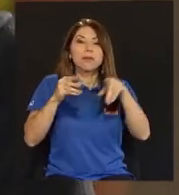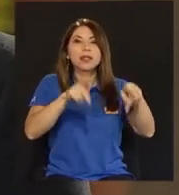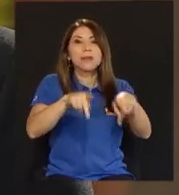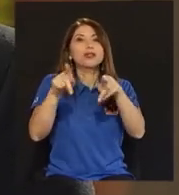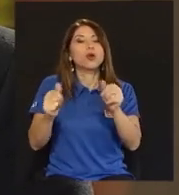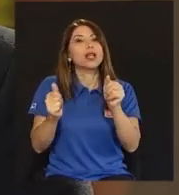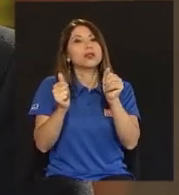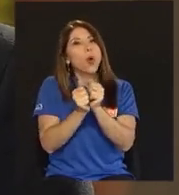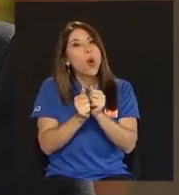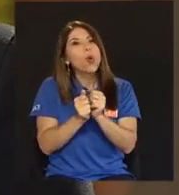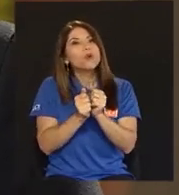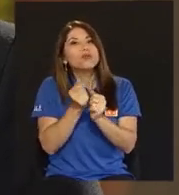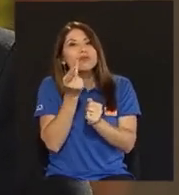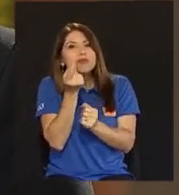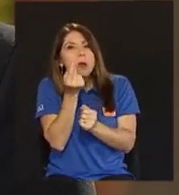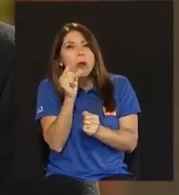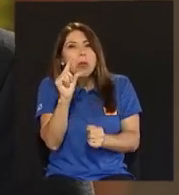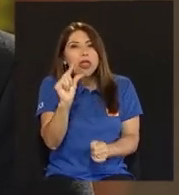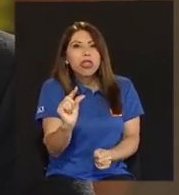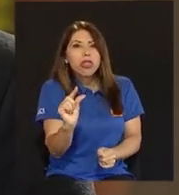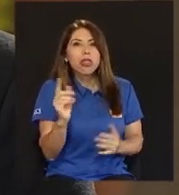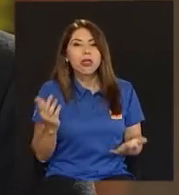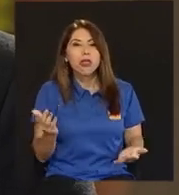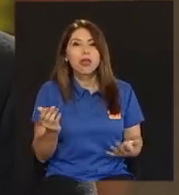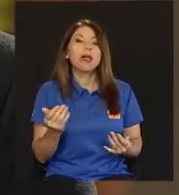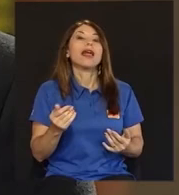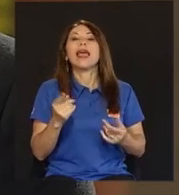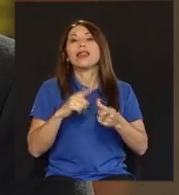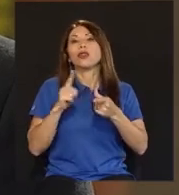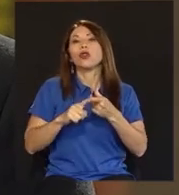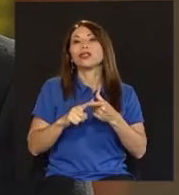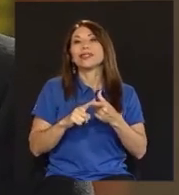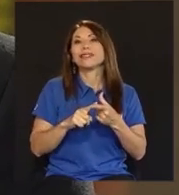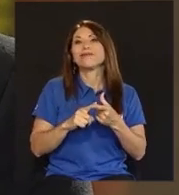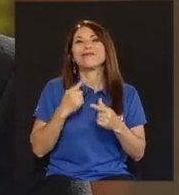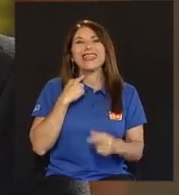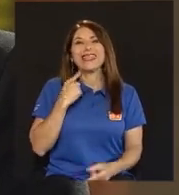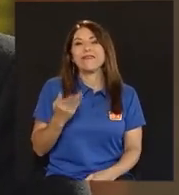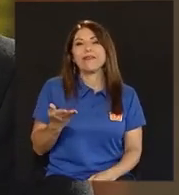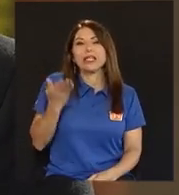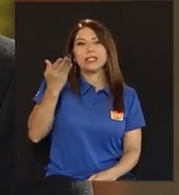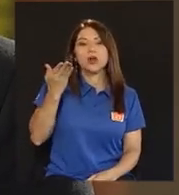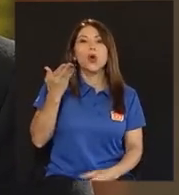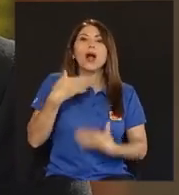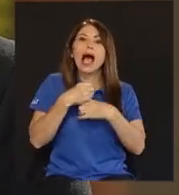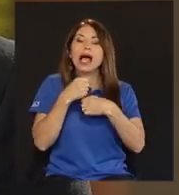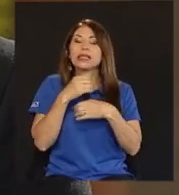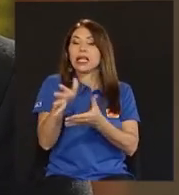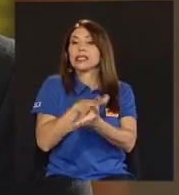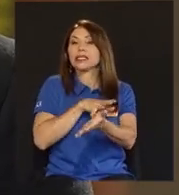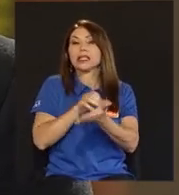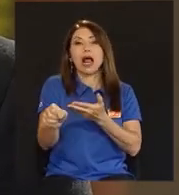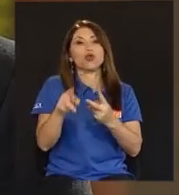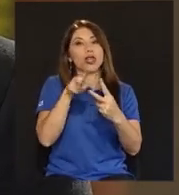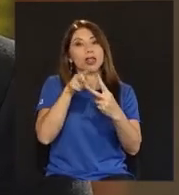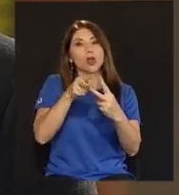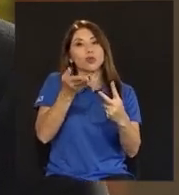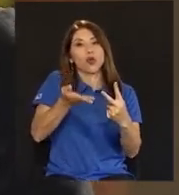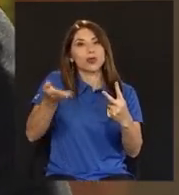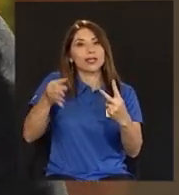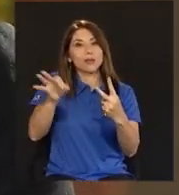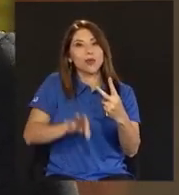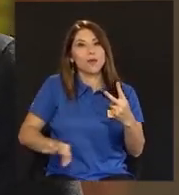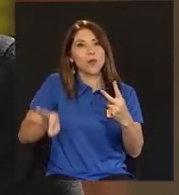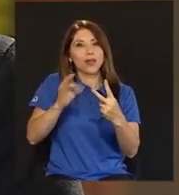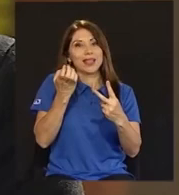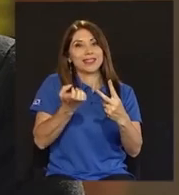Entonces, la inflación hace estragos en 2 dimensiones que son muy importantes usualmente para los economistas. Una,